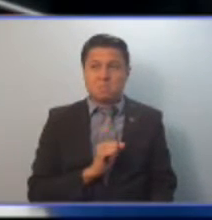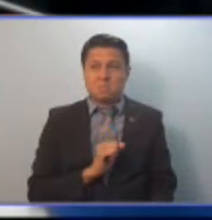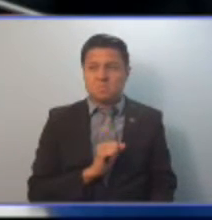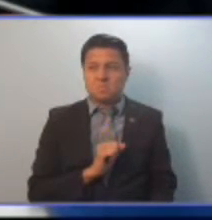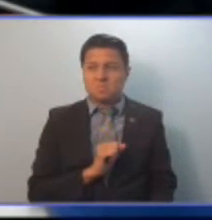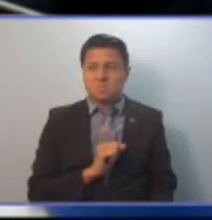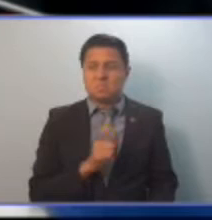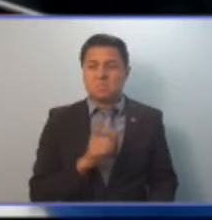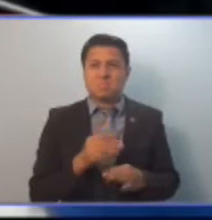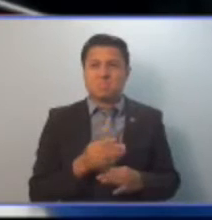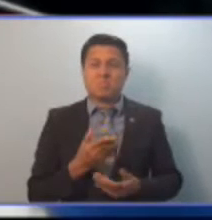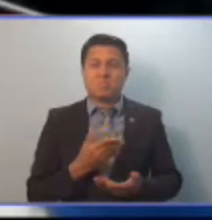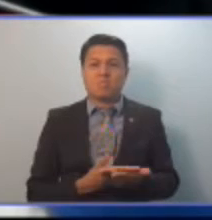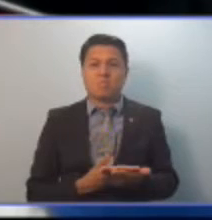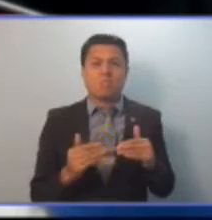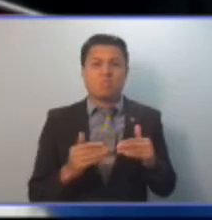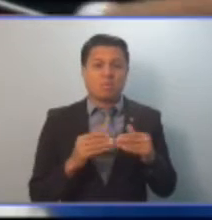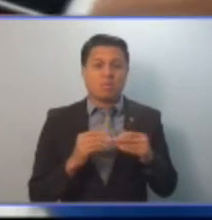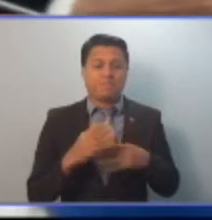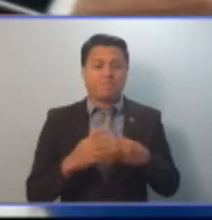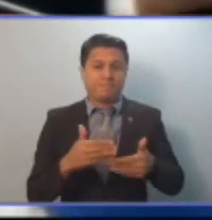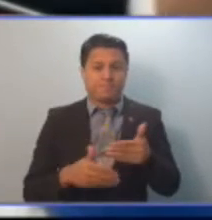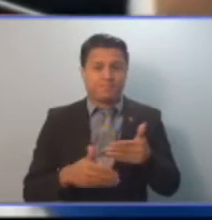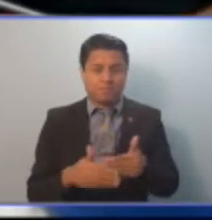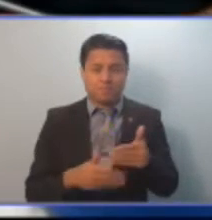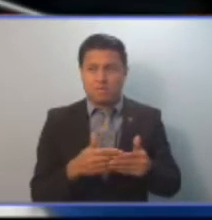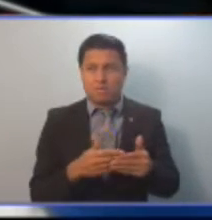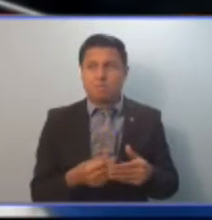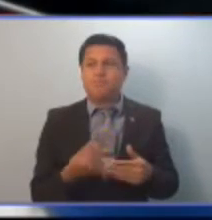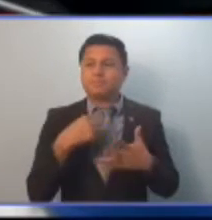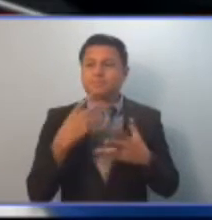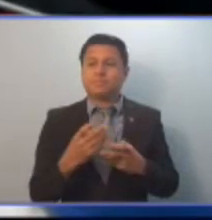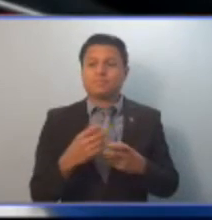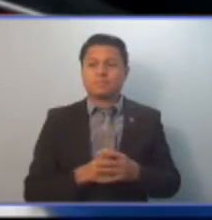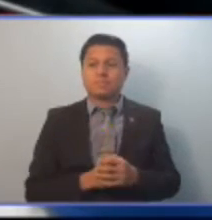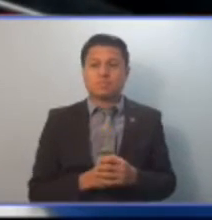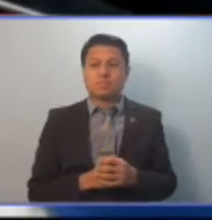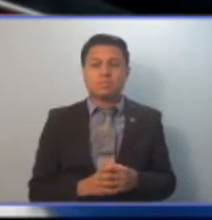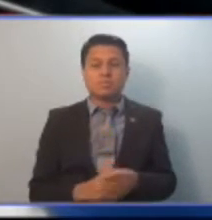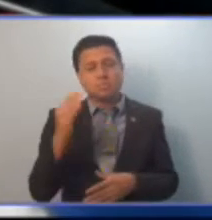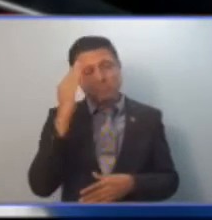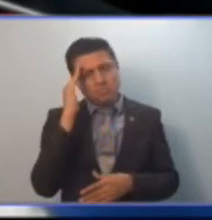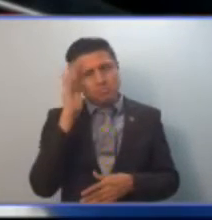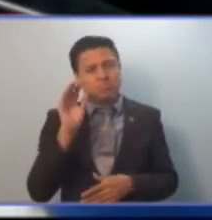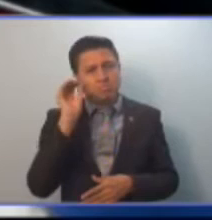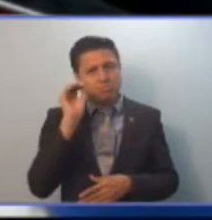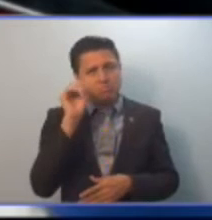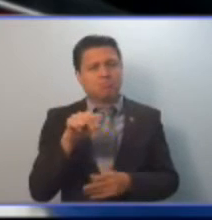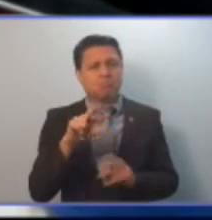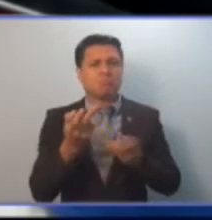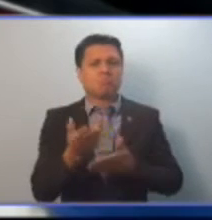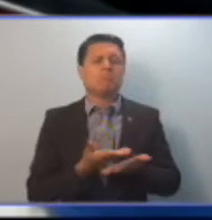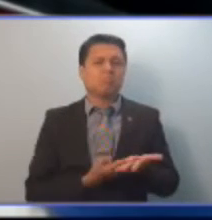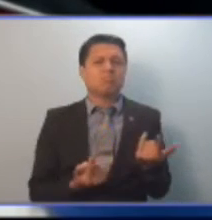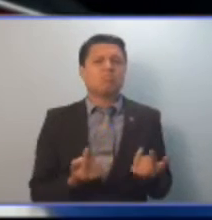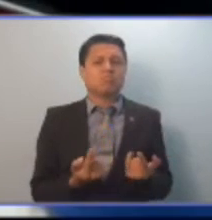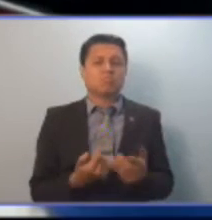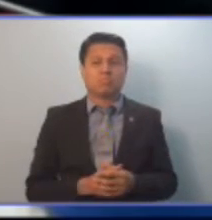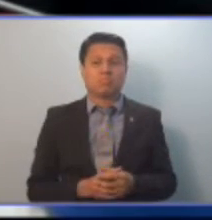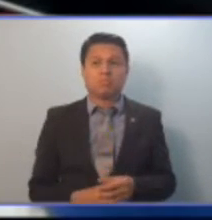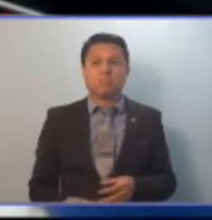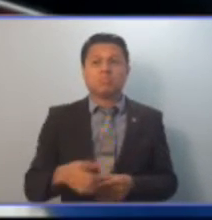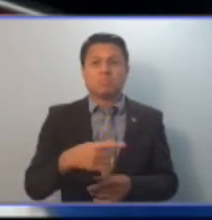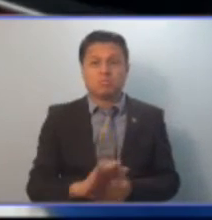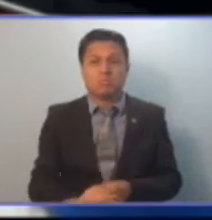algunas connotaciones de procesales y quisiera oír su opinión al respecto. Tiene que